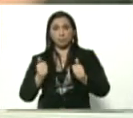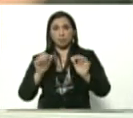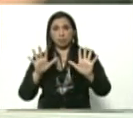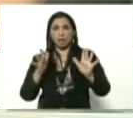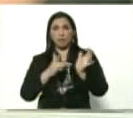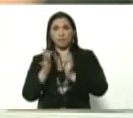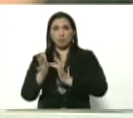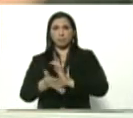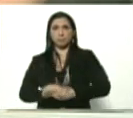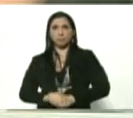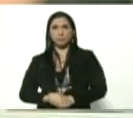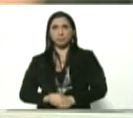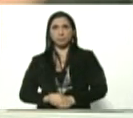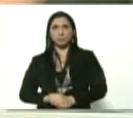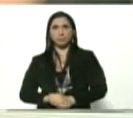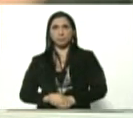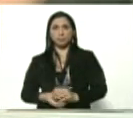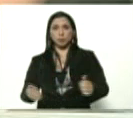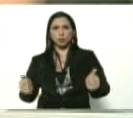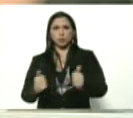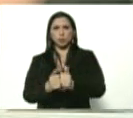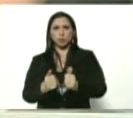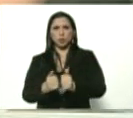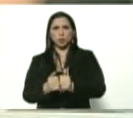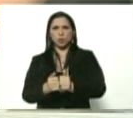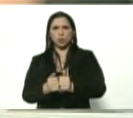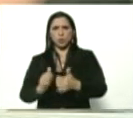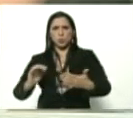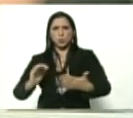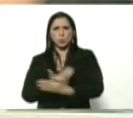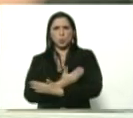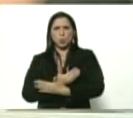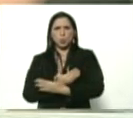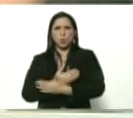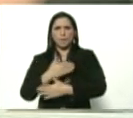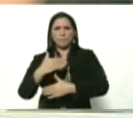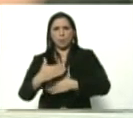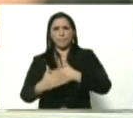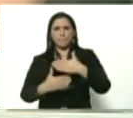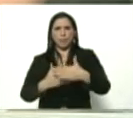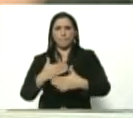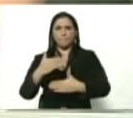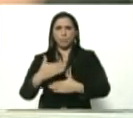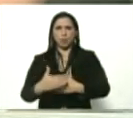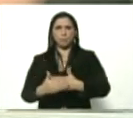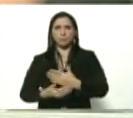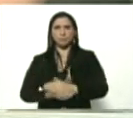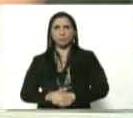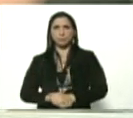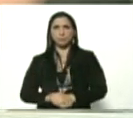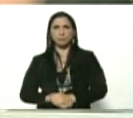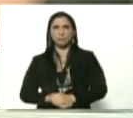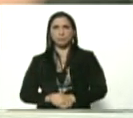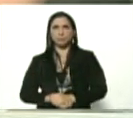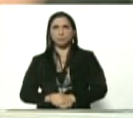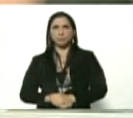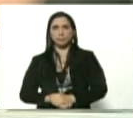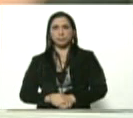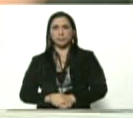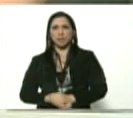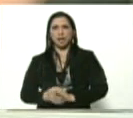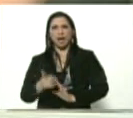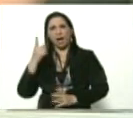abril con la desarticulación paulatina y quirúrgica de